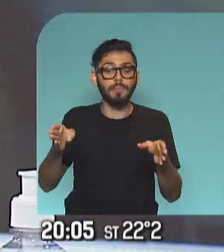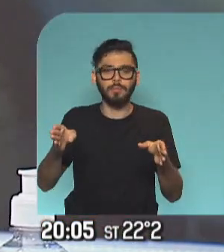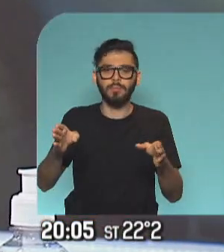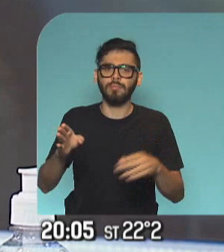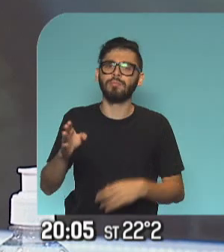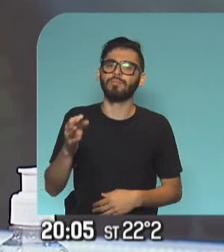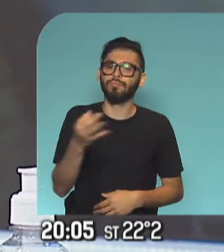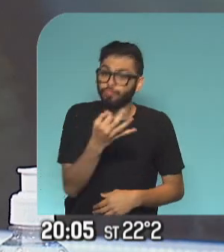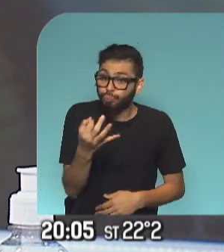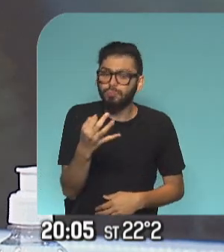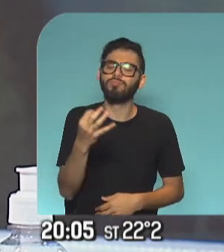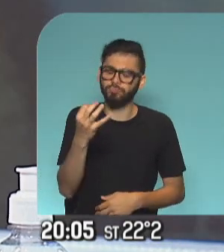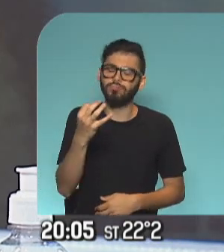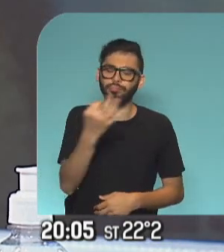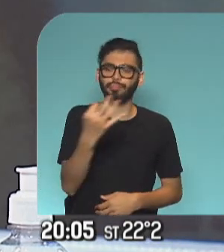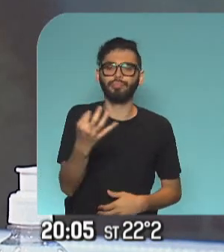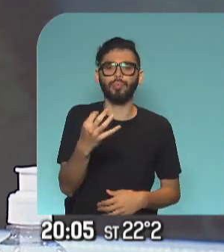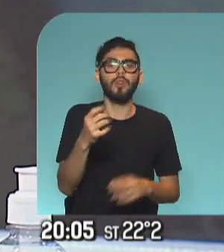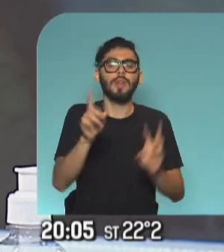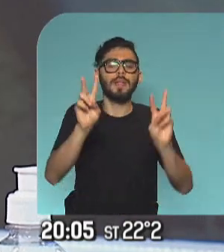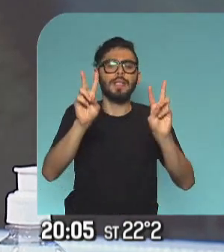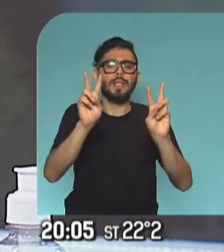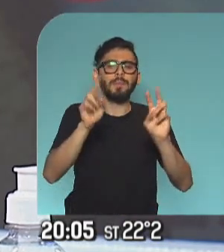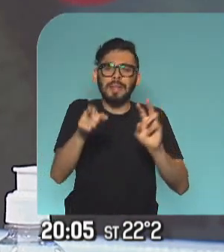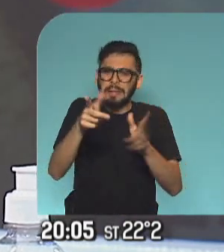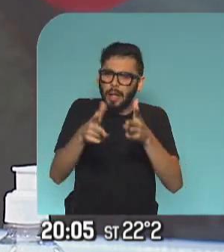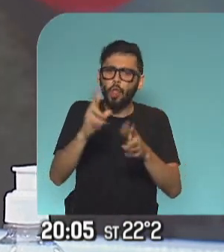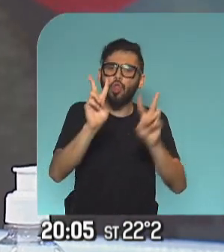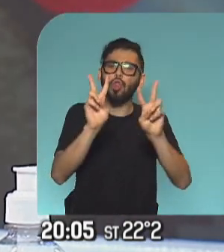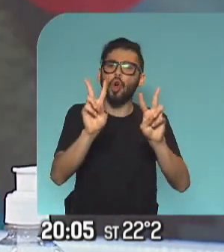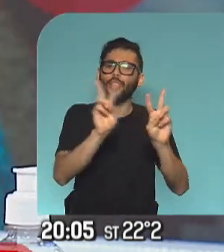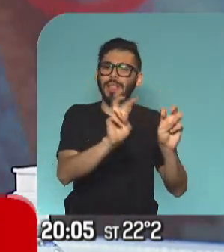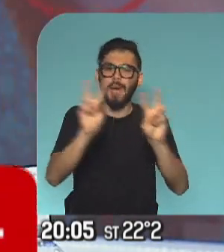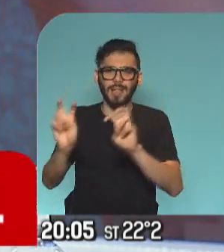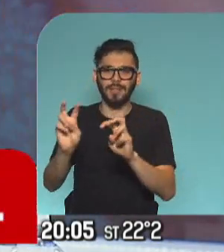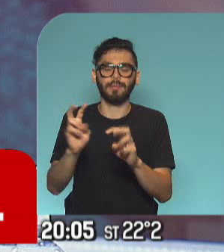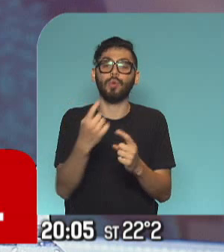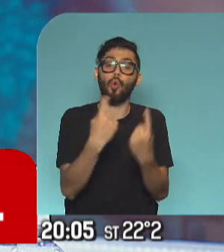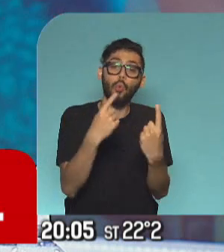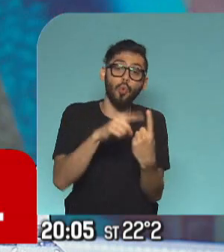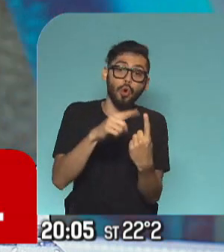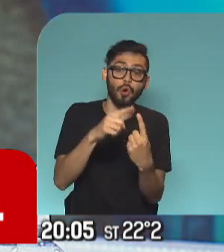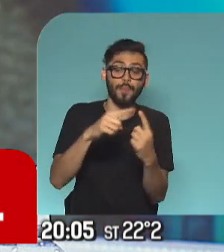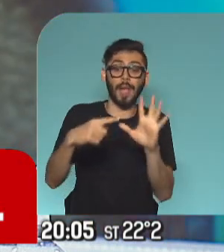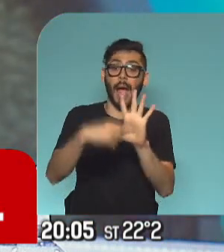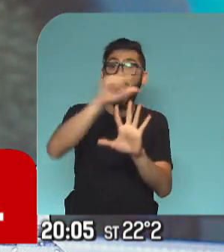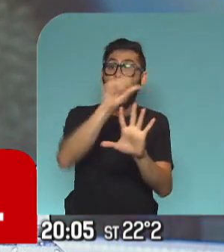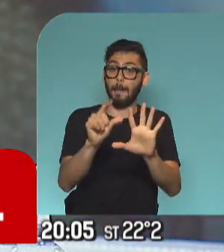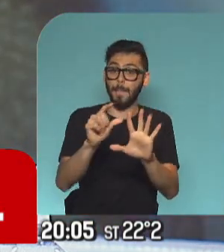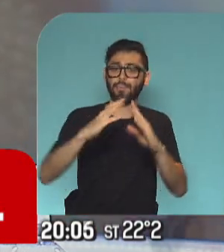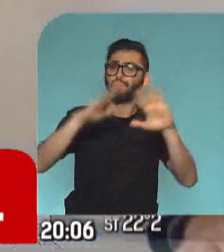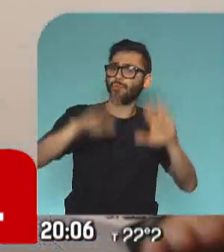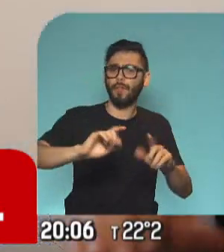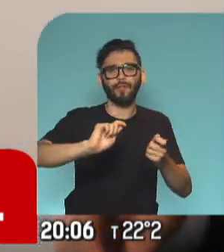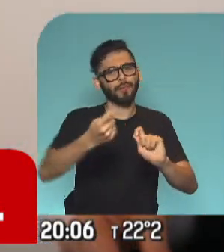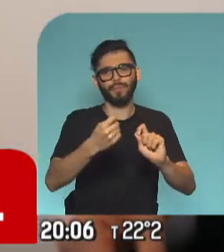que claramente tuvo dos temas. Por un lado, la situación en el AMBA, este pasaje de el aislamiento al distanciamiento